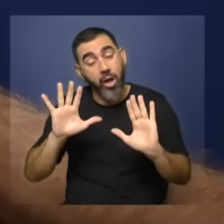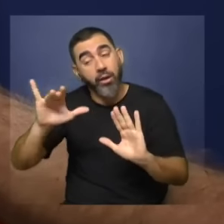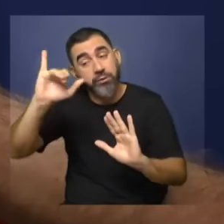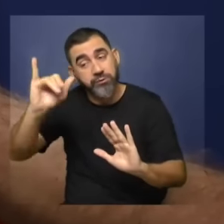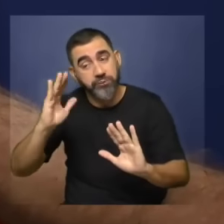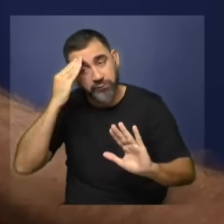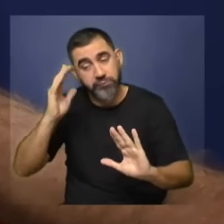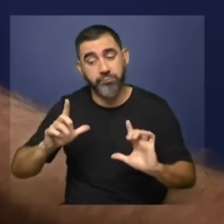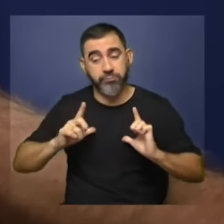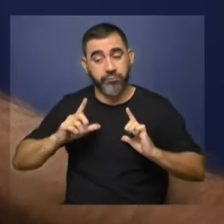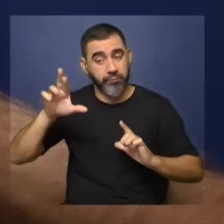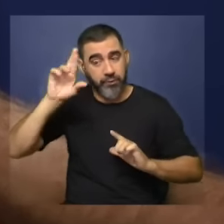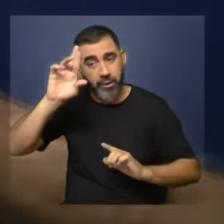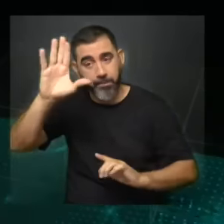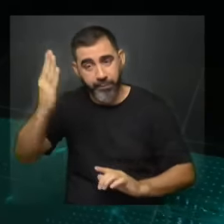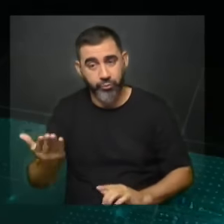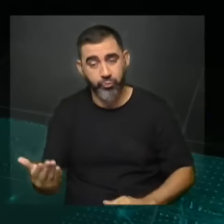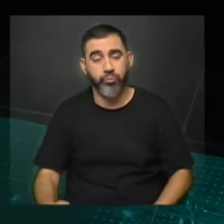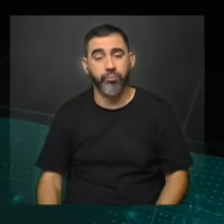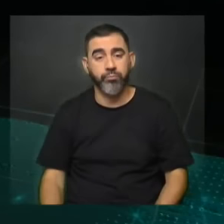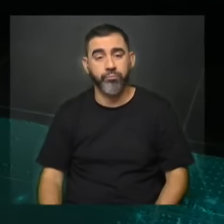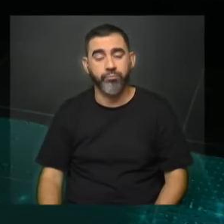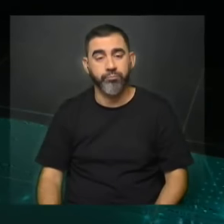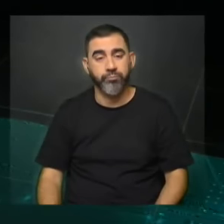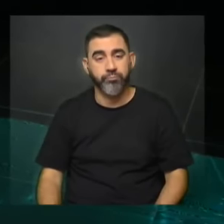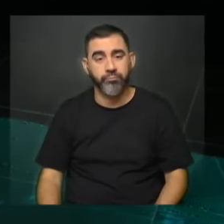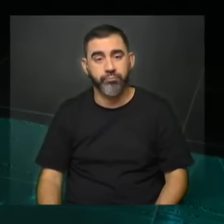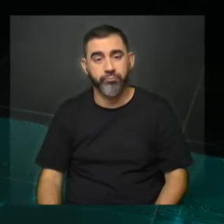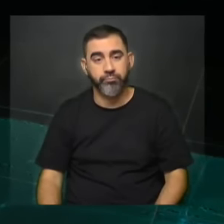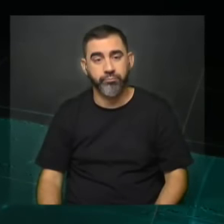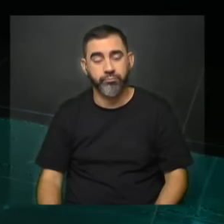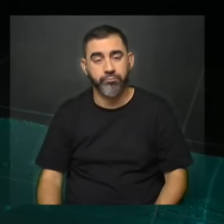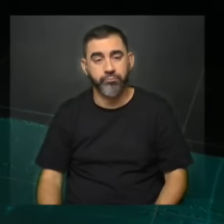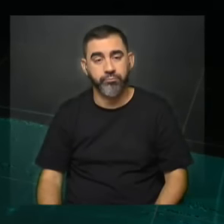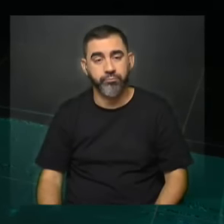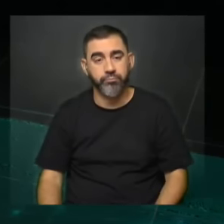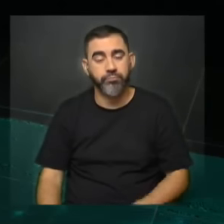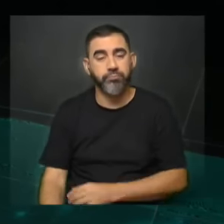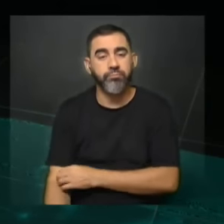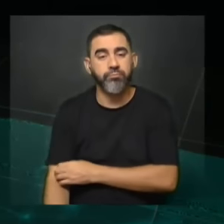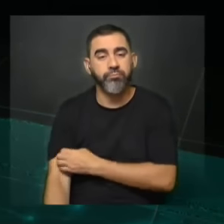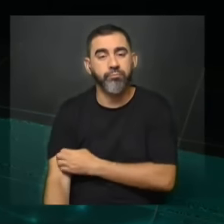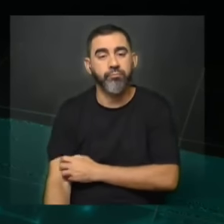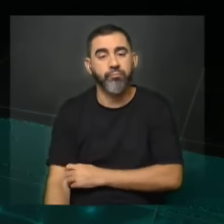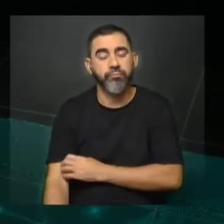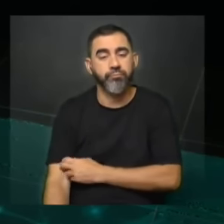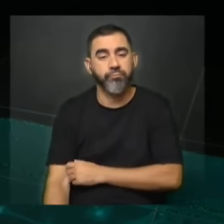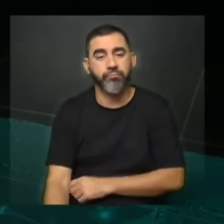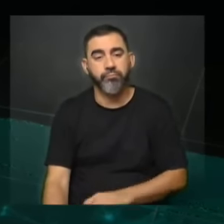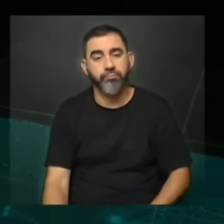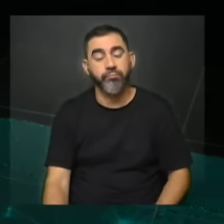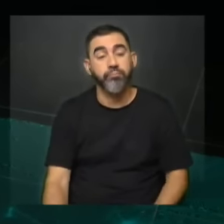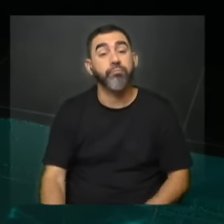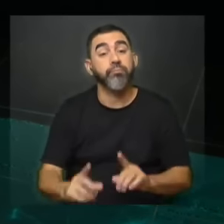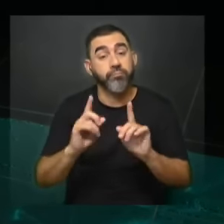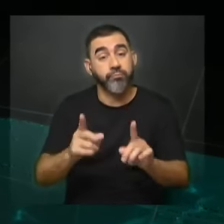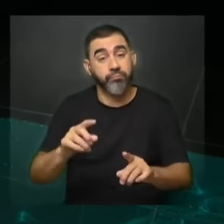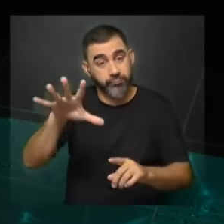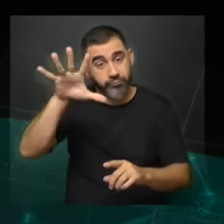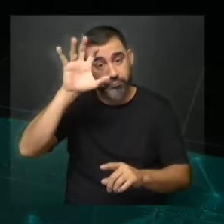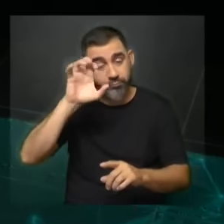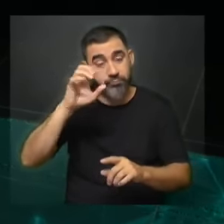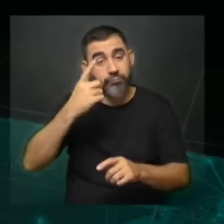con más atención claro con la espalda ancha es otra cosa no Bueno vamos a recordarles además que en